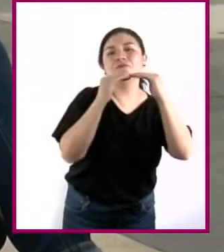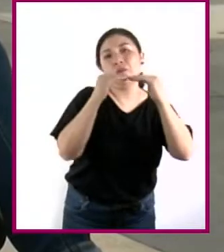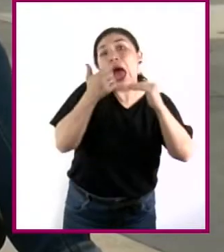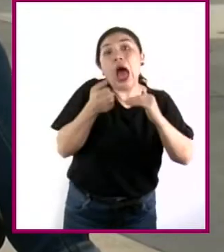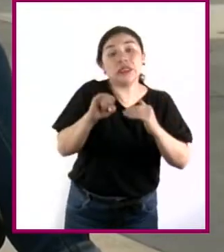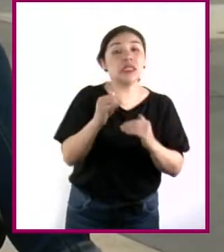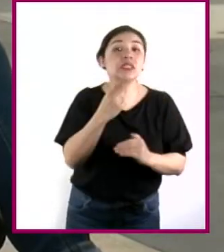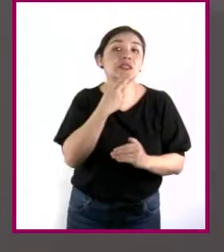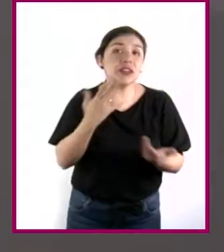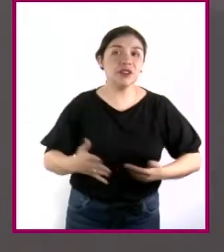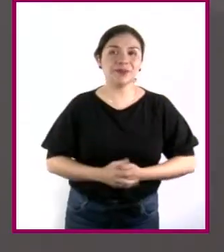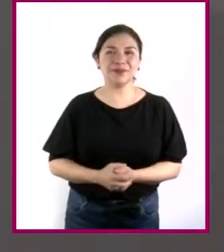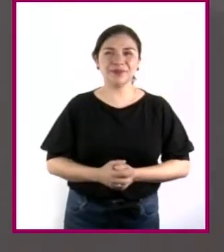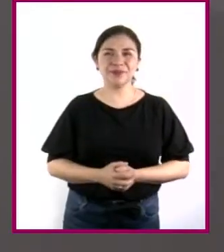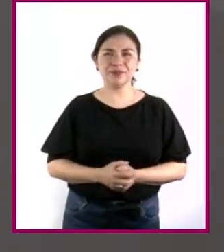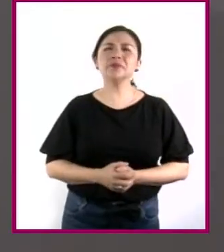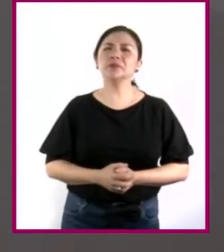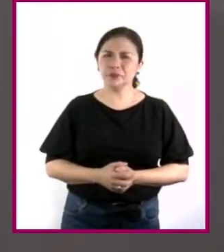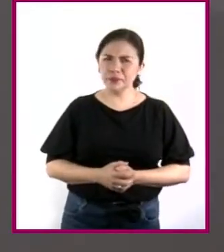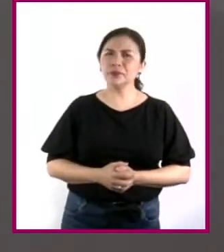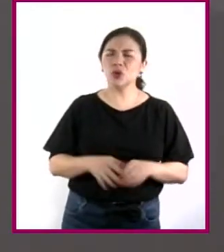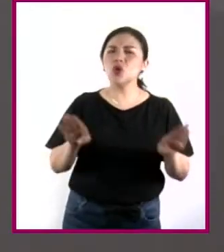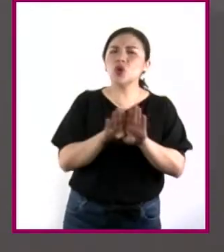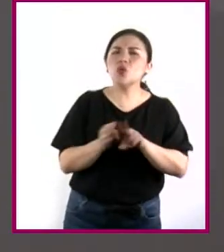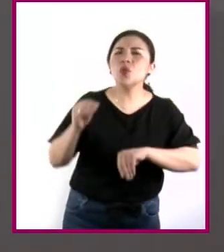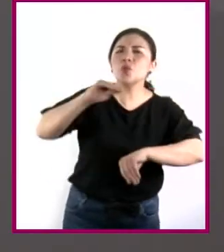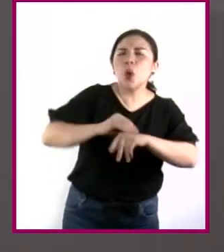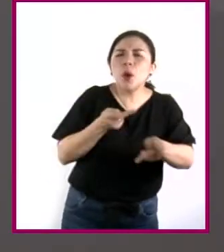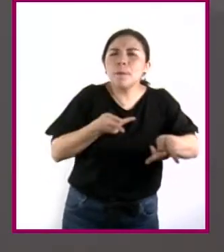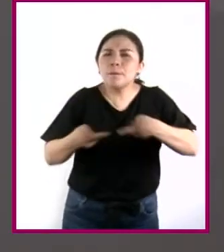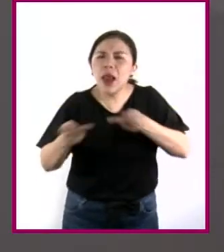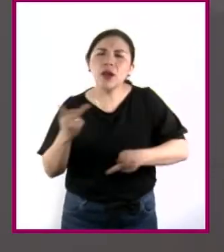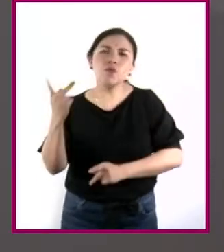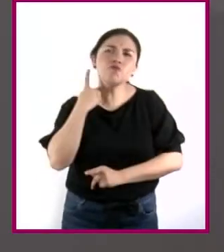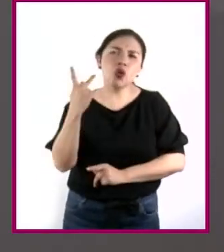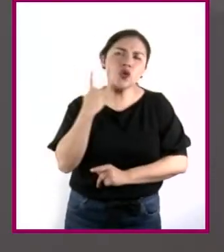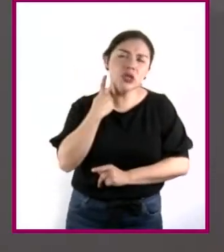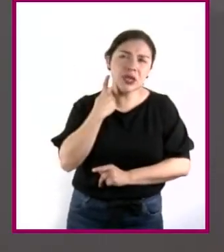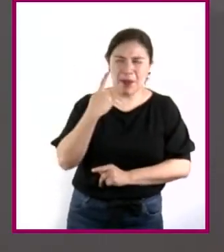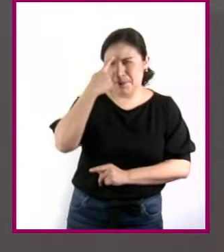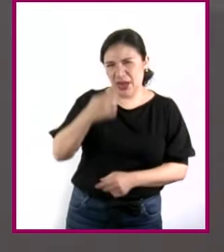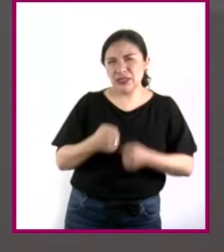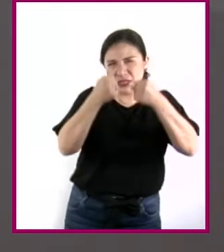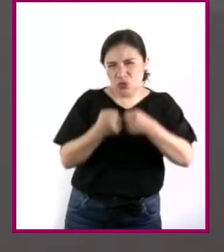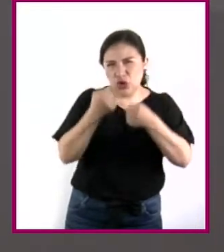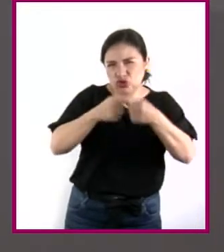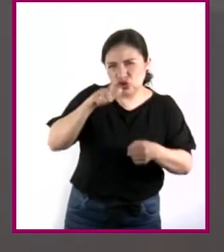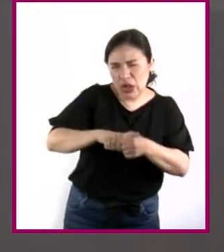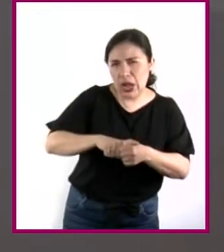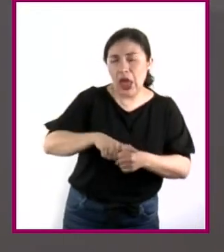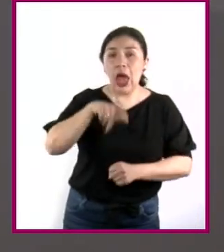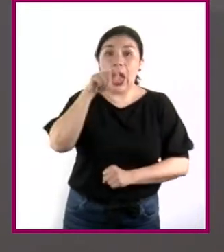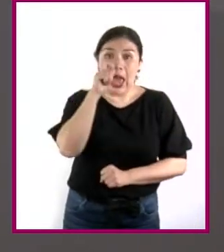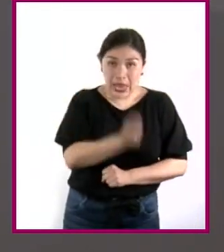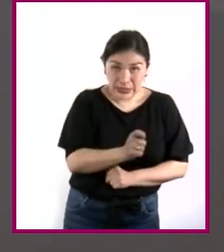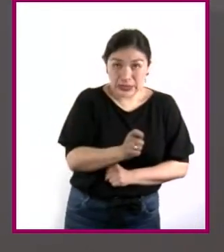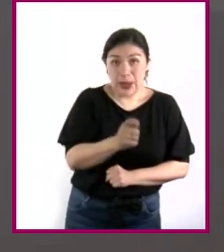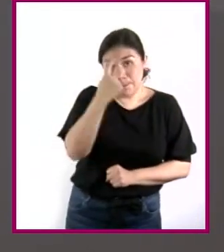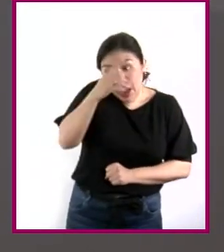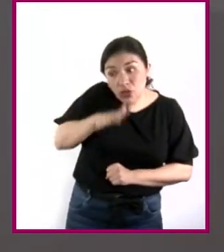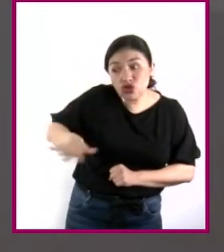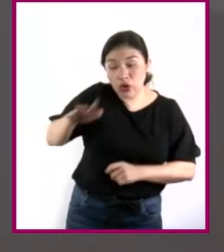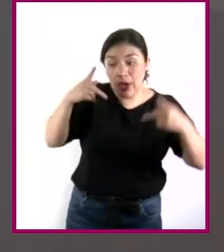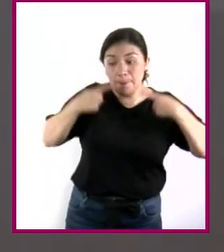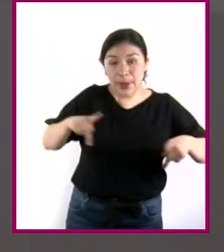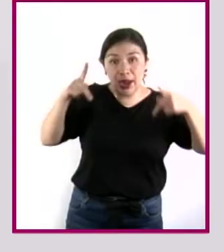mercado. Ok, ¿y los planes y políticas de seguridad social son o deben ser universales? Es decir, ¿para toda la población del país